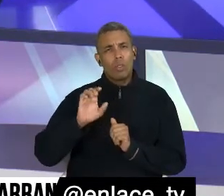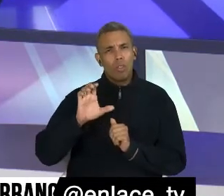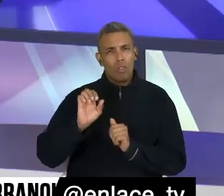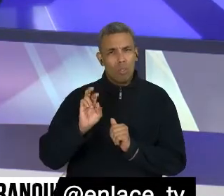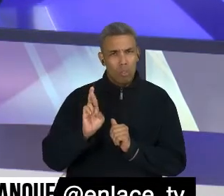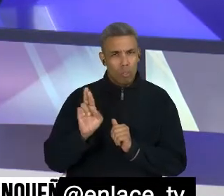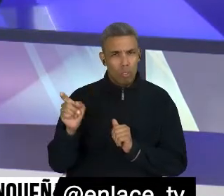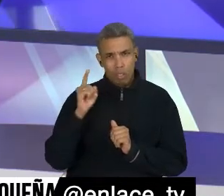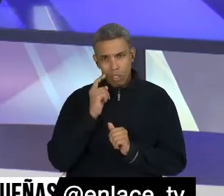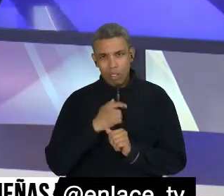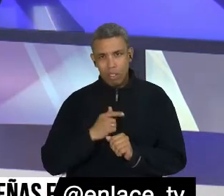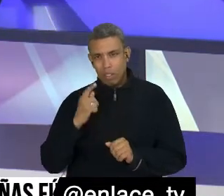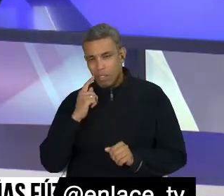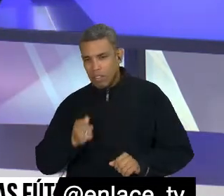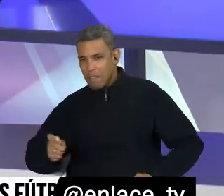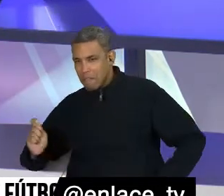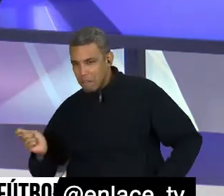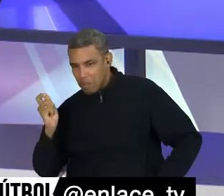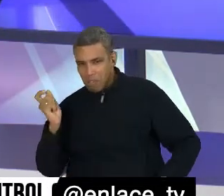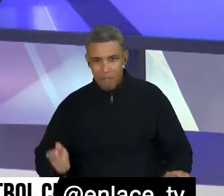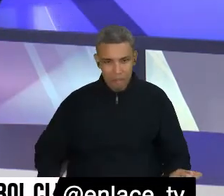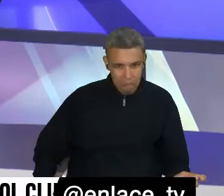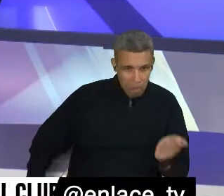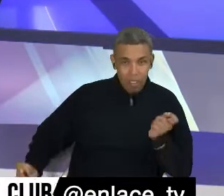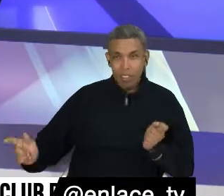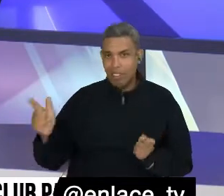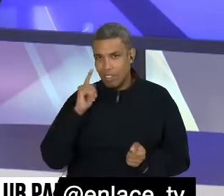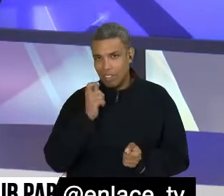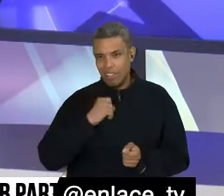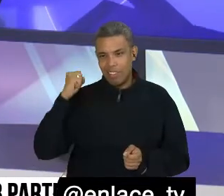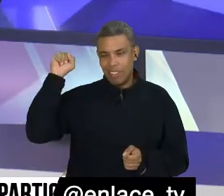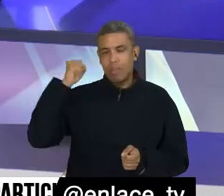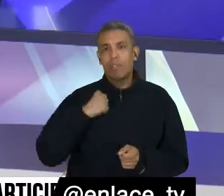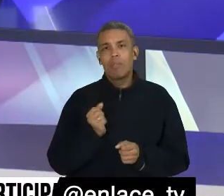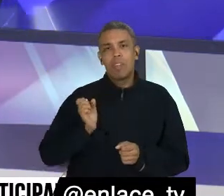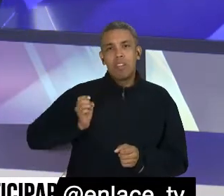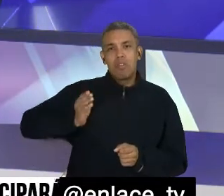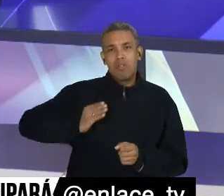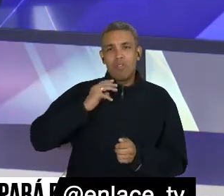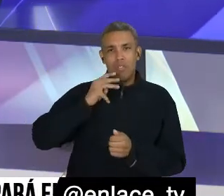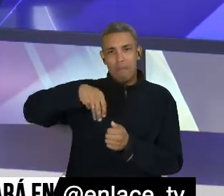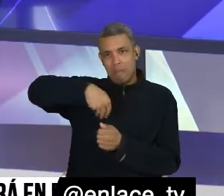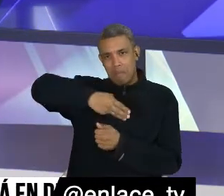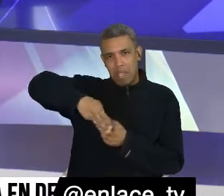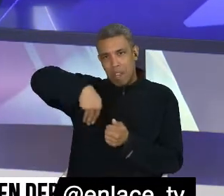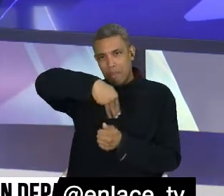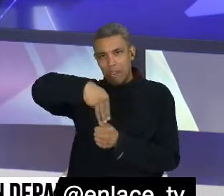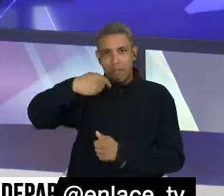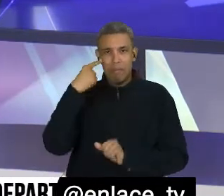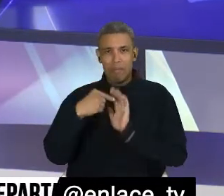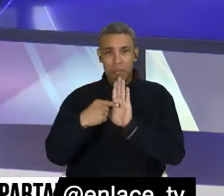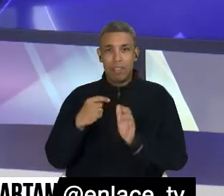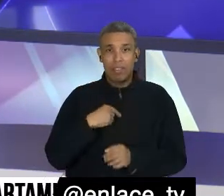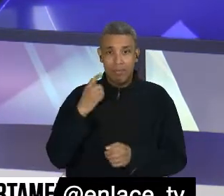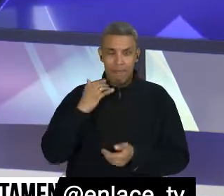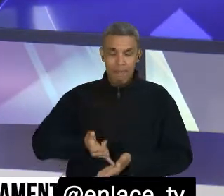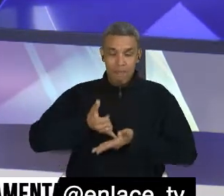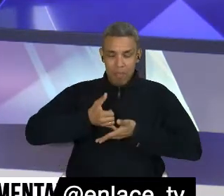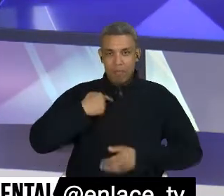de tenis del Club Miramar. El club dirigido por él en festival realizado en la capital de Santander trajo muy